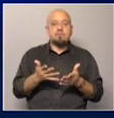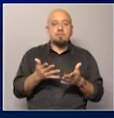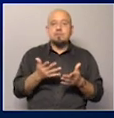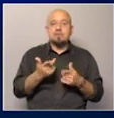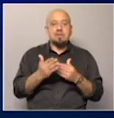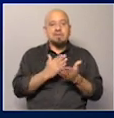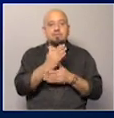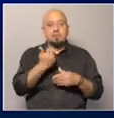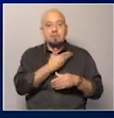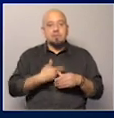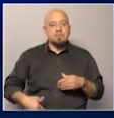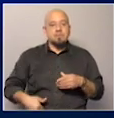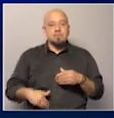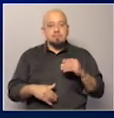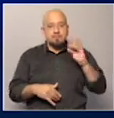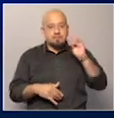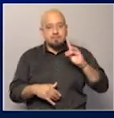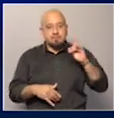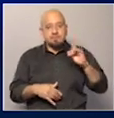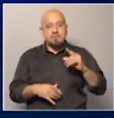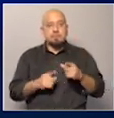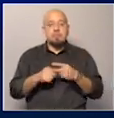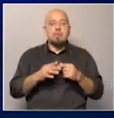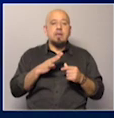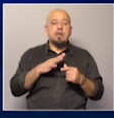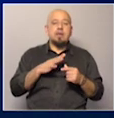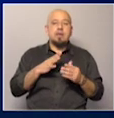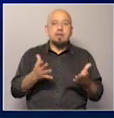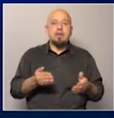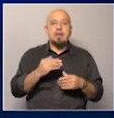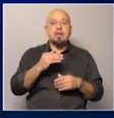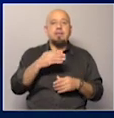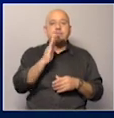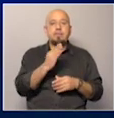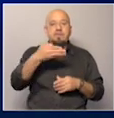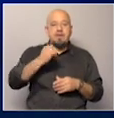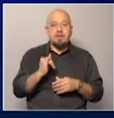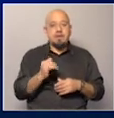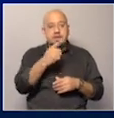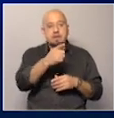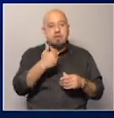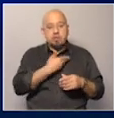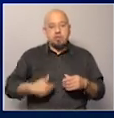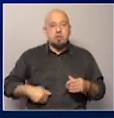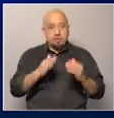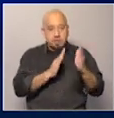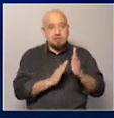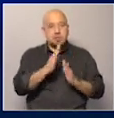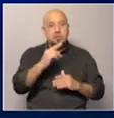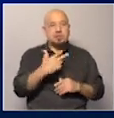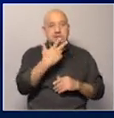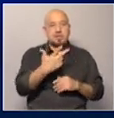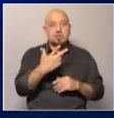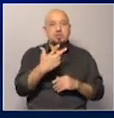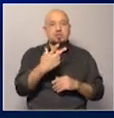mandato de morales que eran 14 años tenemos que entender martín que el pbi del país creció un 300 27 por